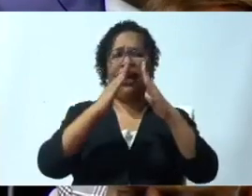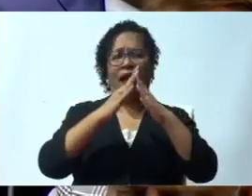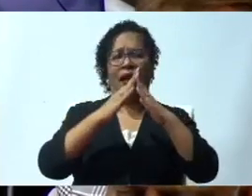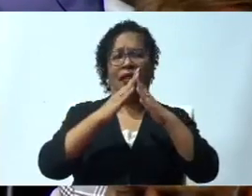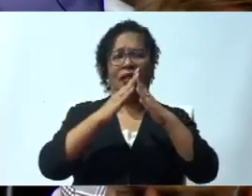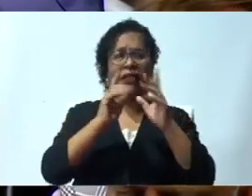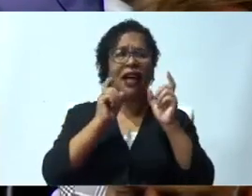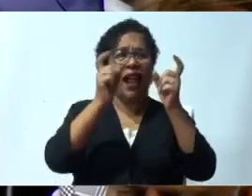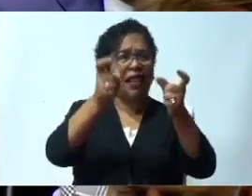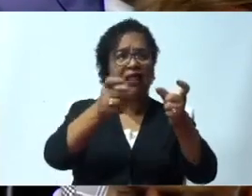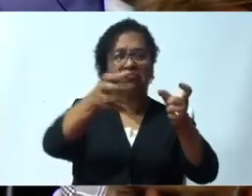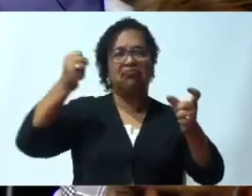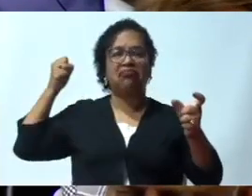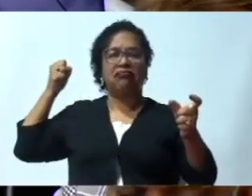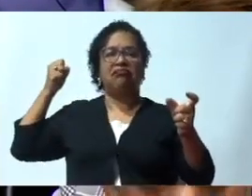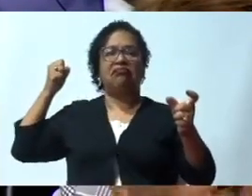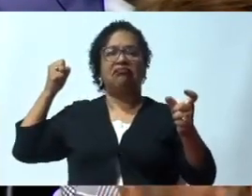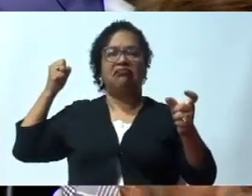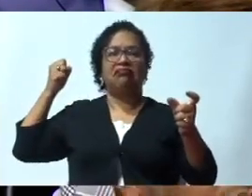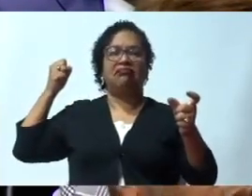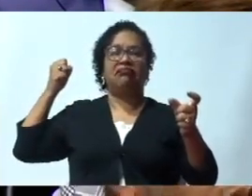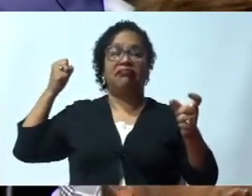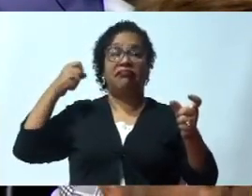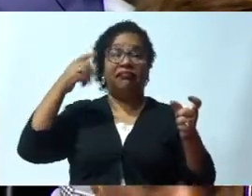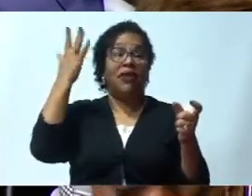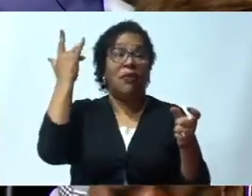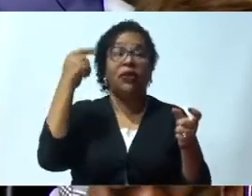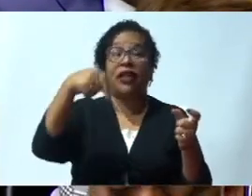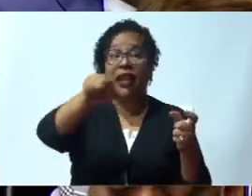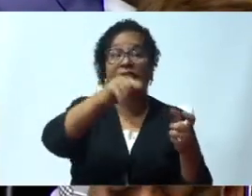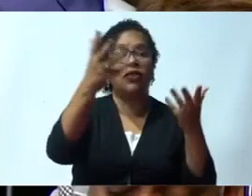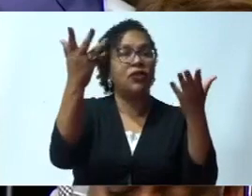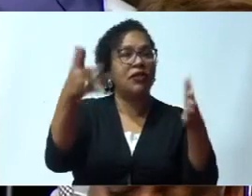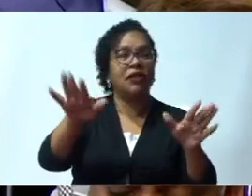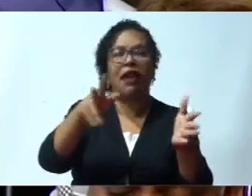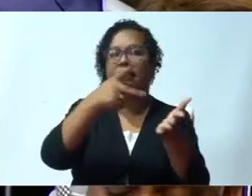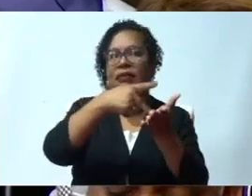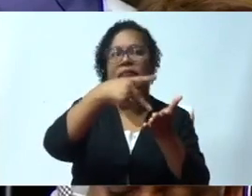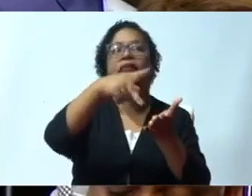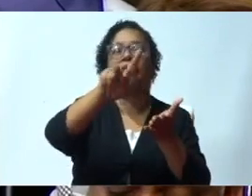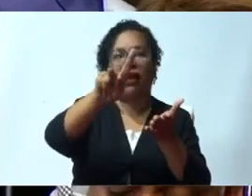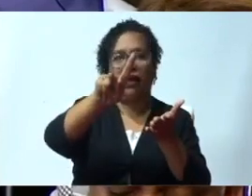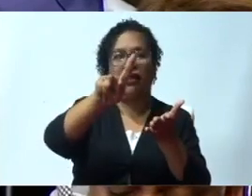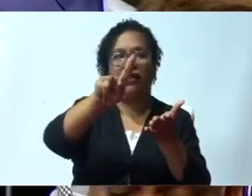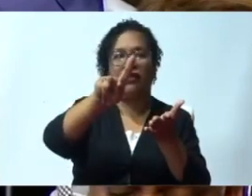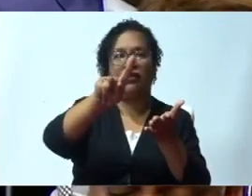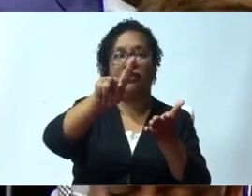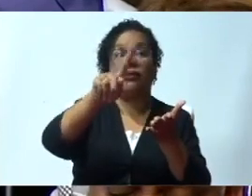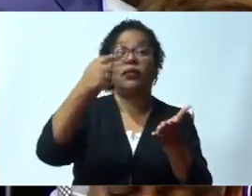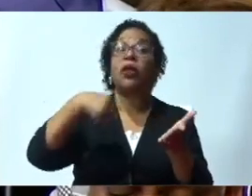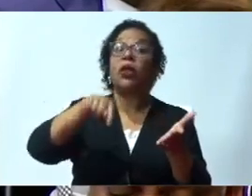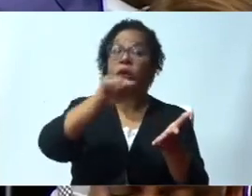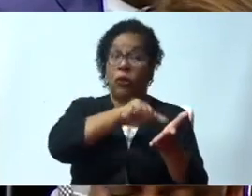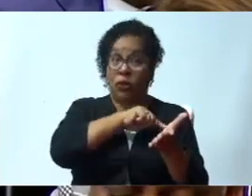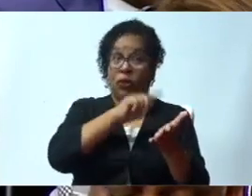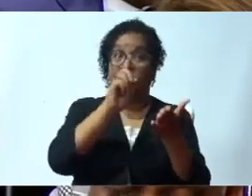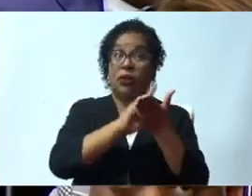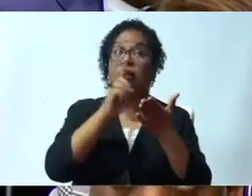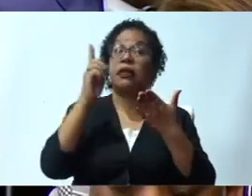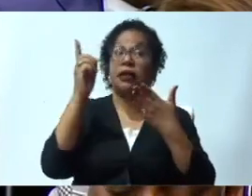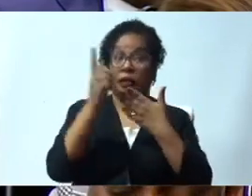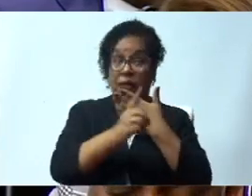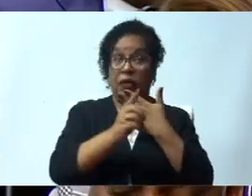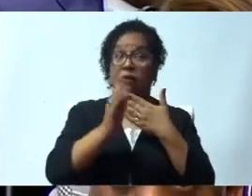Porque ellos pagaron y no le han querido entregar sus viviendas. Nosotros, la próxima semana, vamos